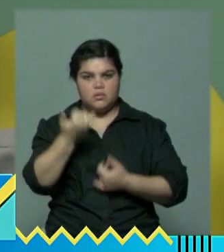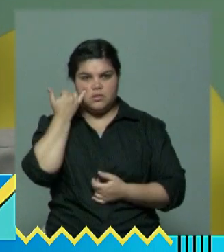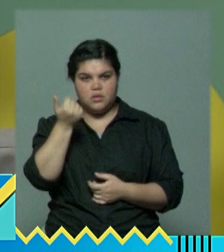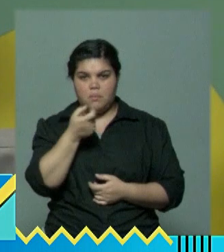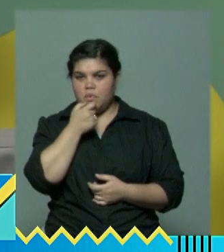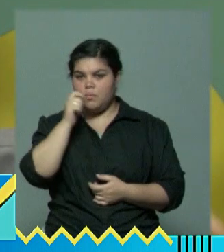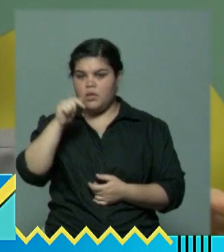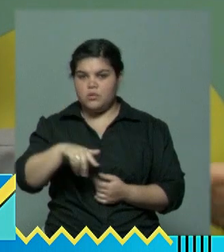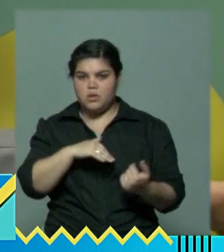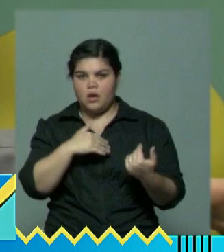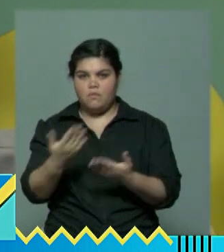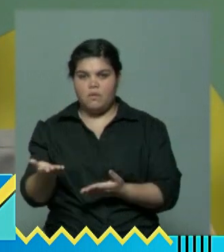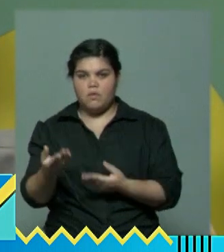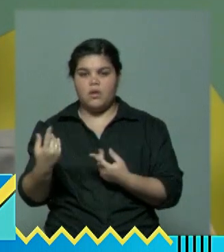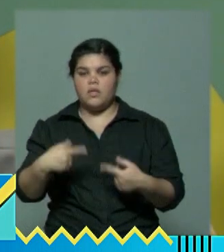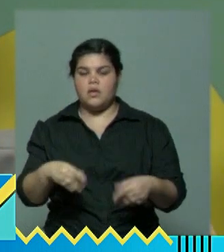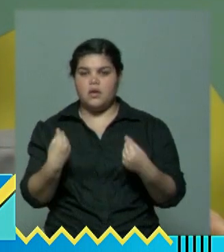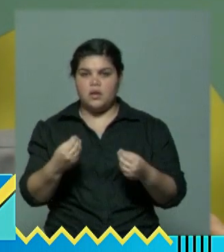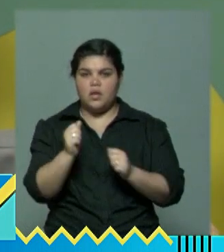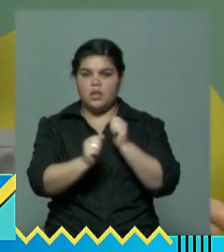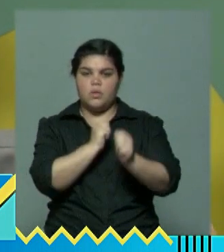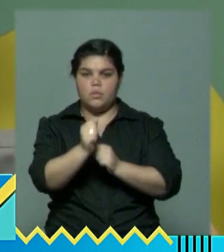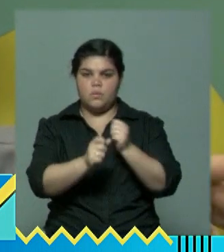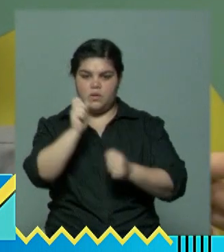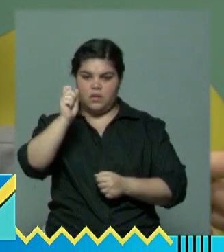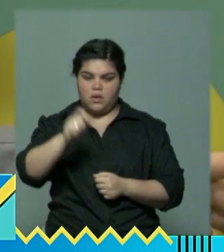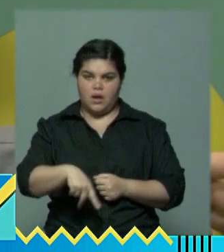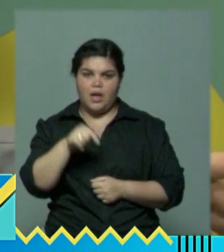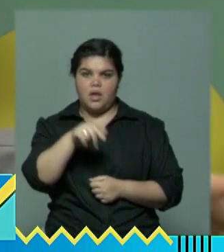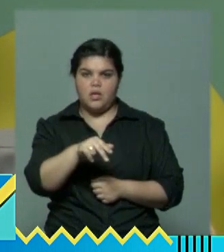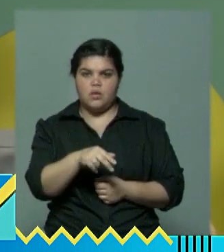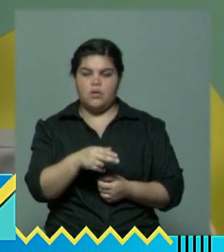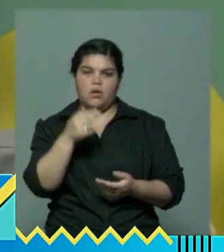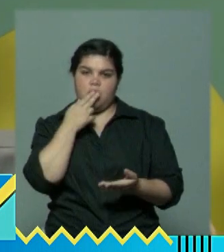para todo lo que es la industria local se le quitaron las retenciones que la gestión anterior